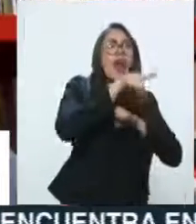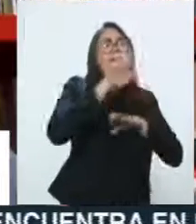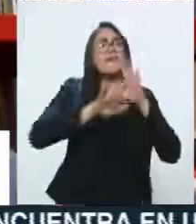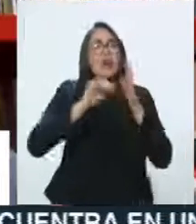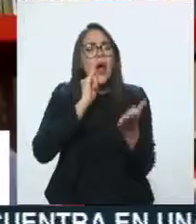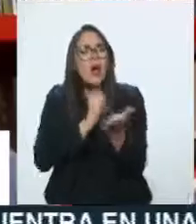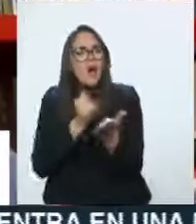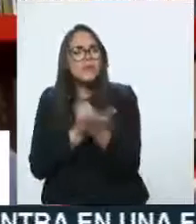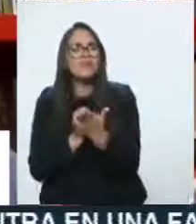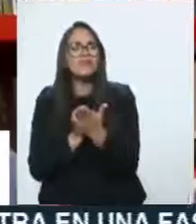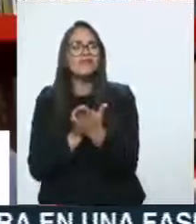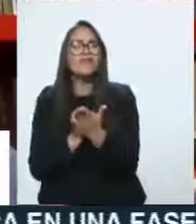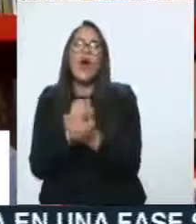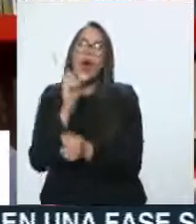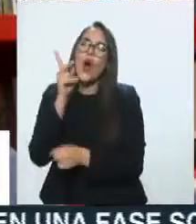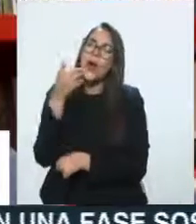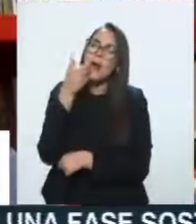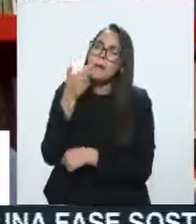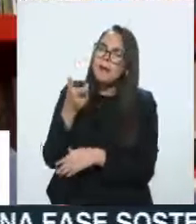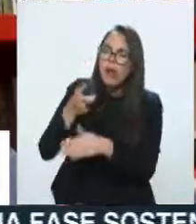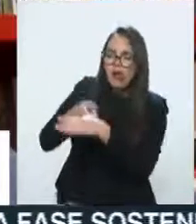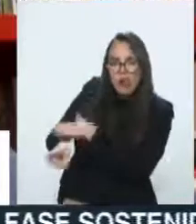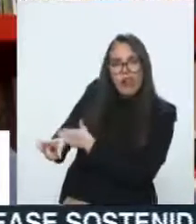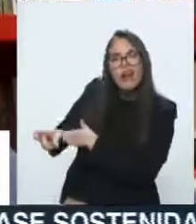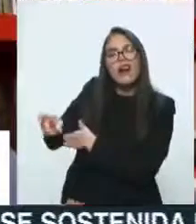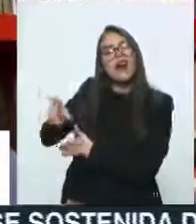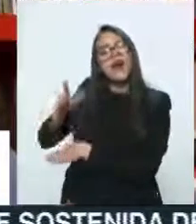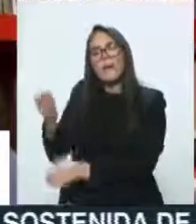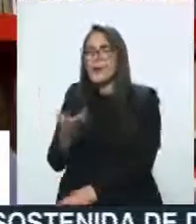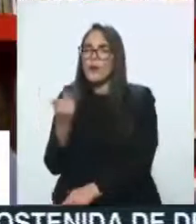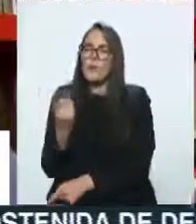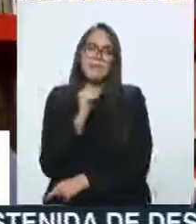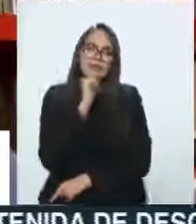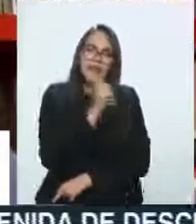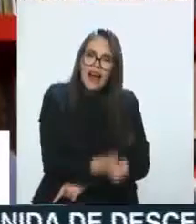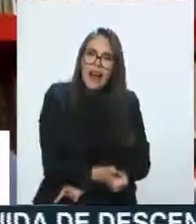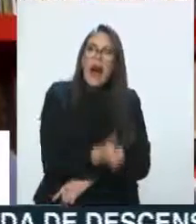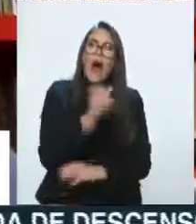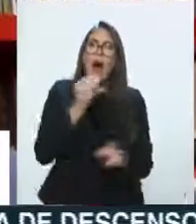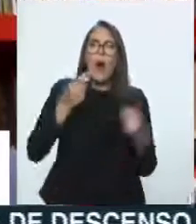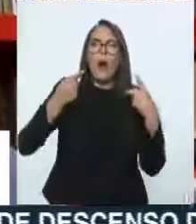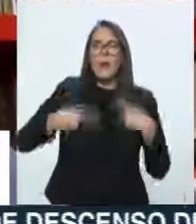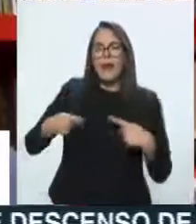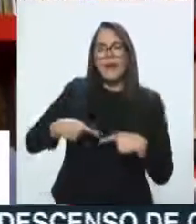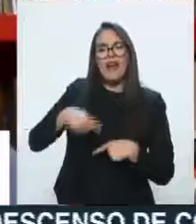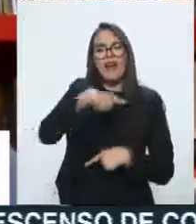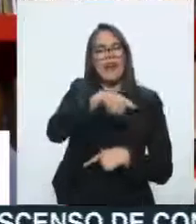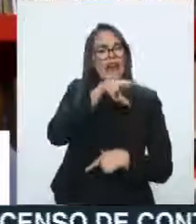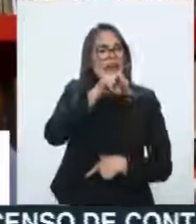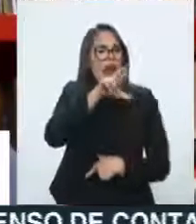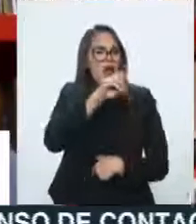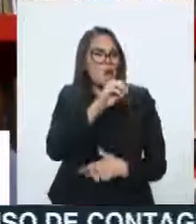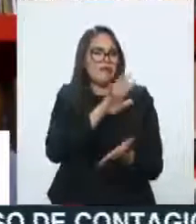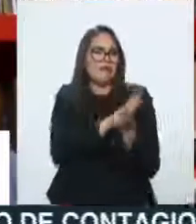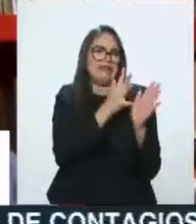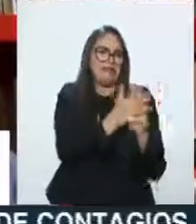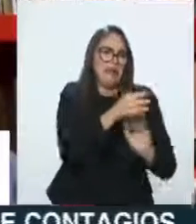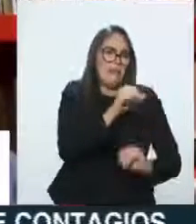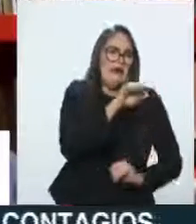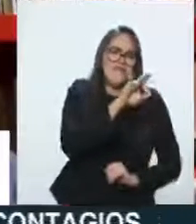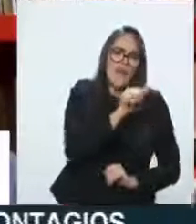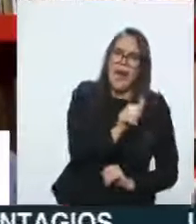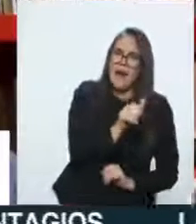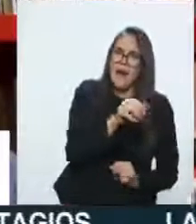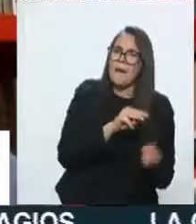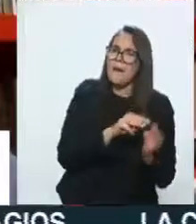impuestos como con lavadores de dinero en el caso del crimen organizado y probablemente también en el caso